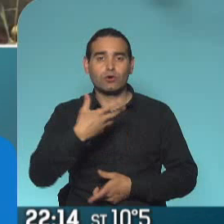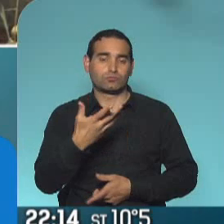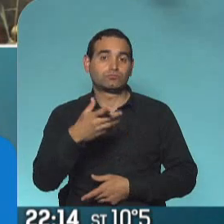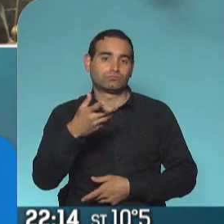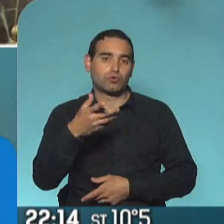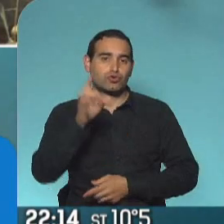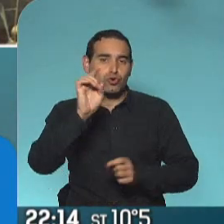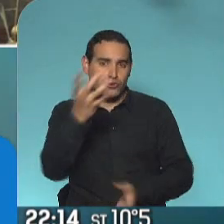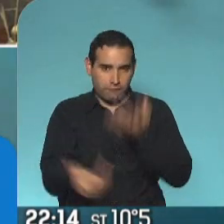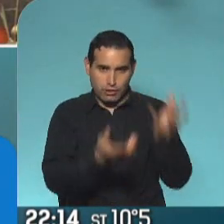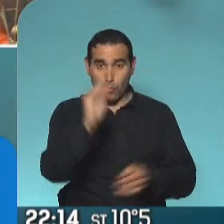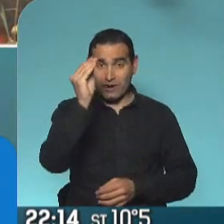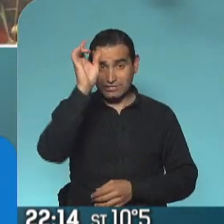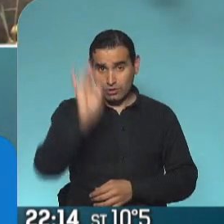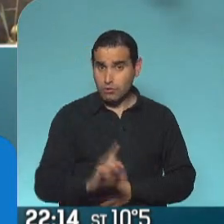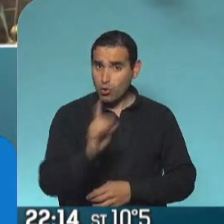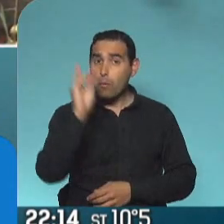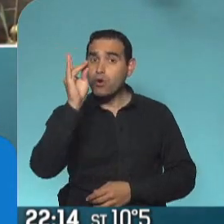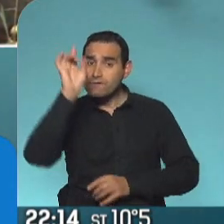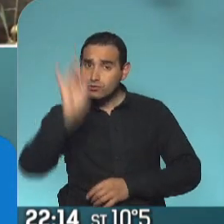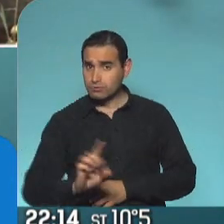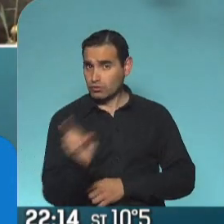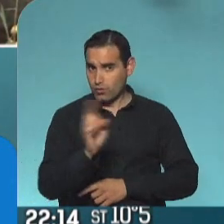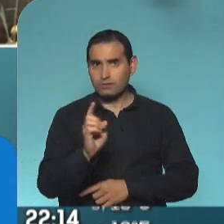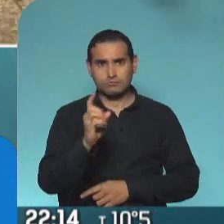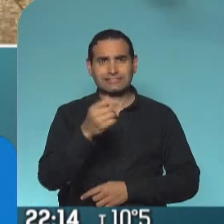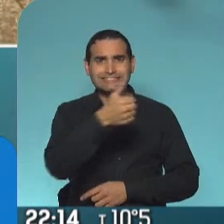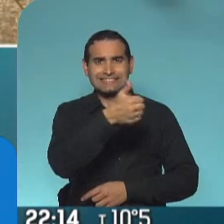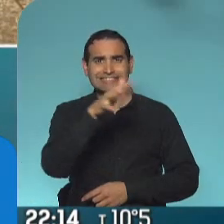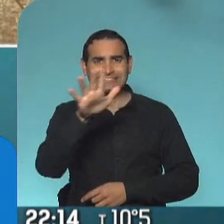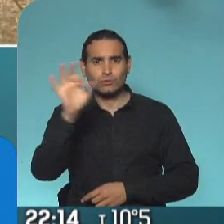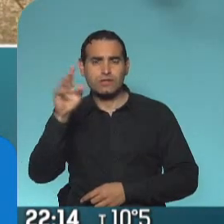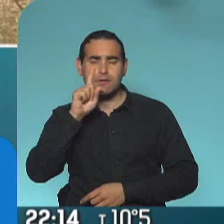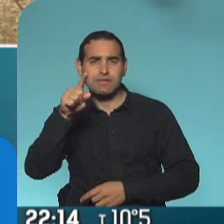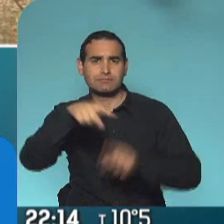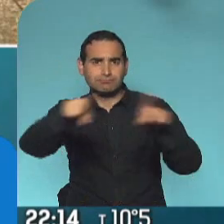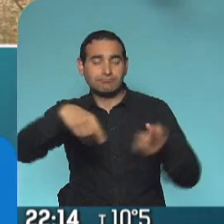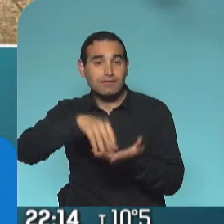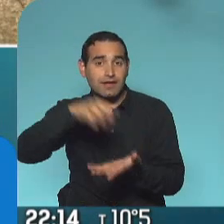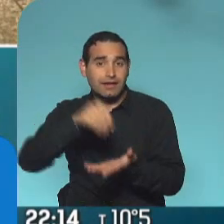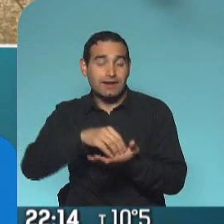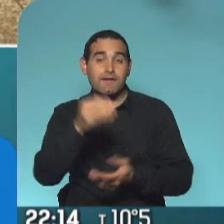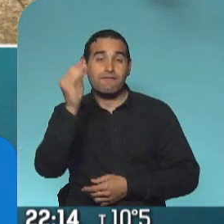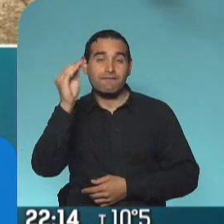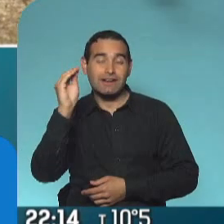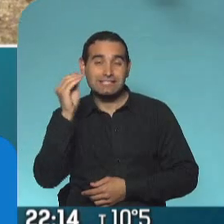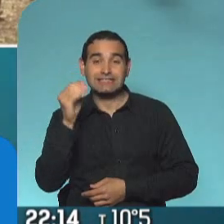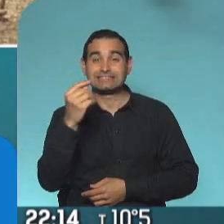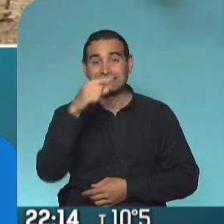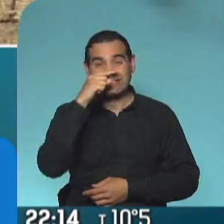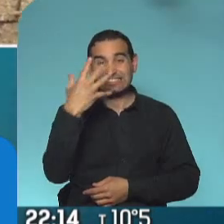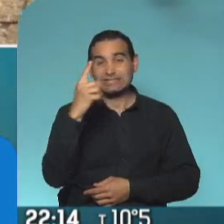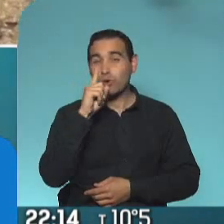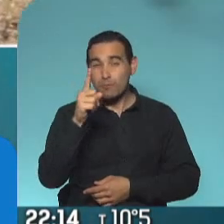incendios no solo en Brasil, no solo en Bolivia, que ha devastado 650.000 hectáreas. En Brasil estamos hablando de 75.000 focos.